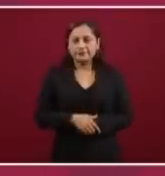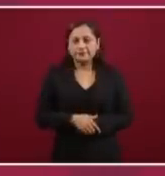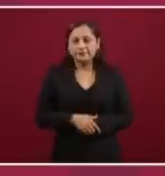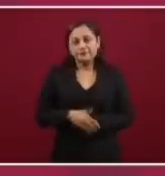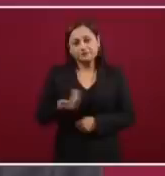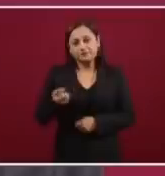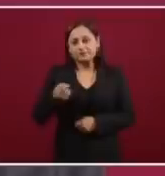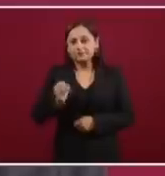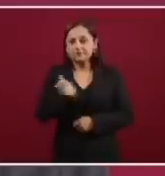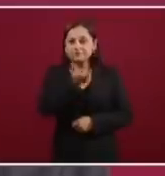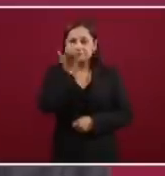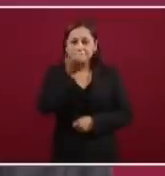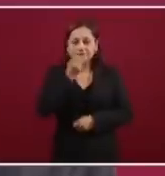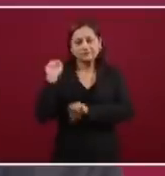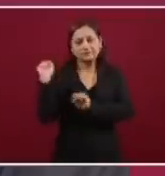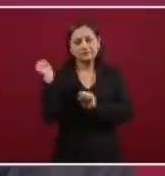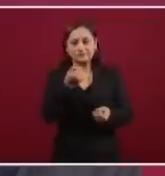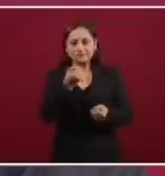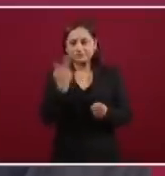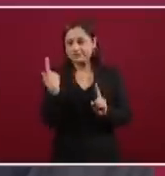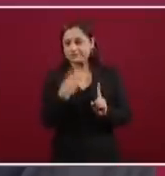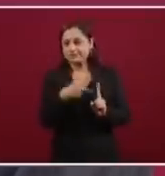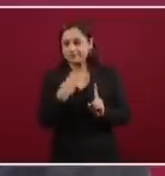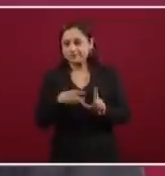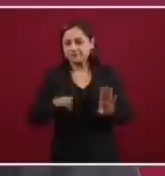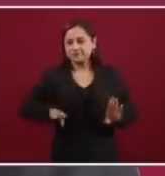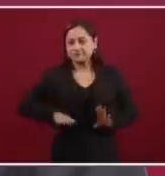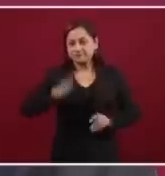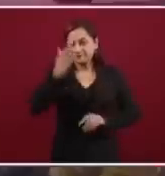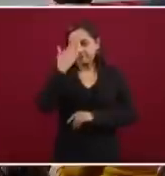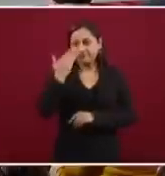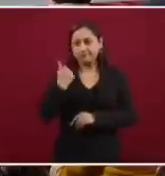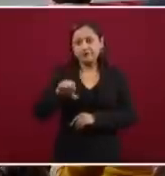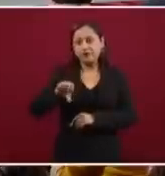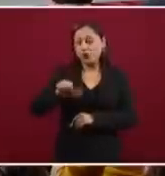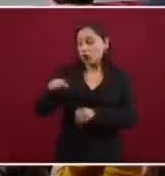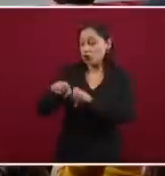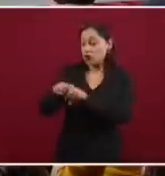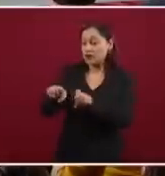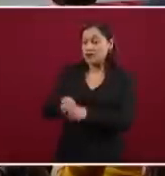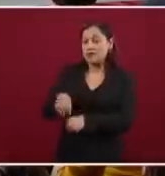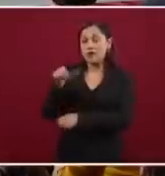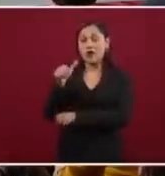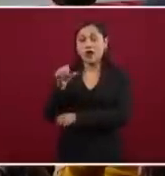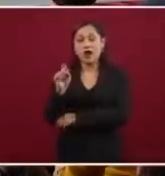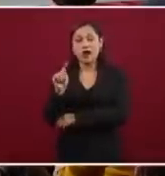estos peloteros. Y por el Astros, muy bien también. O sea,